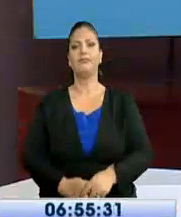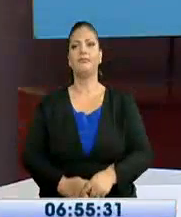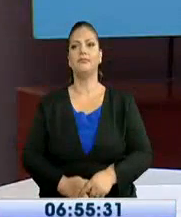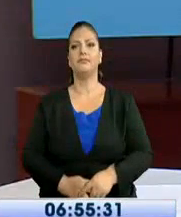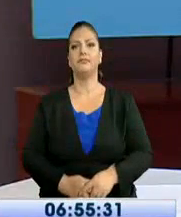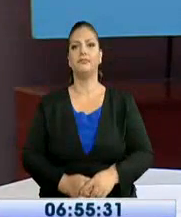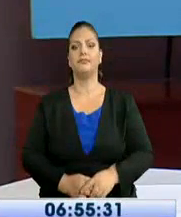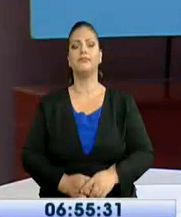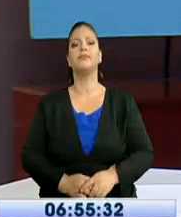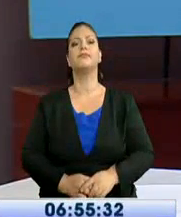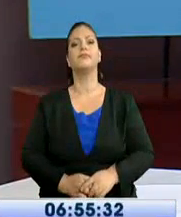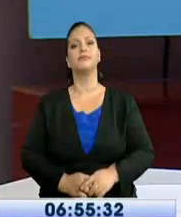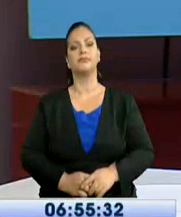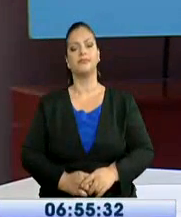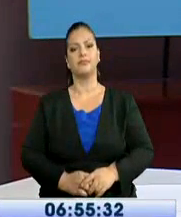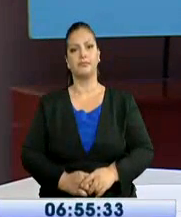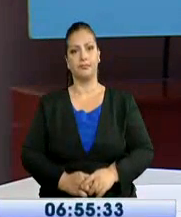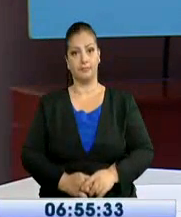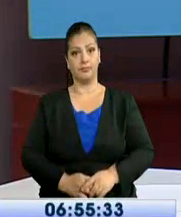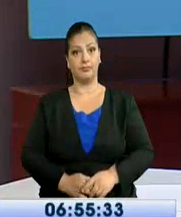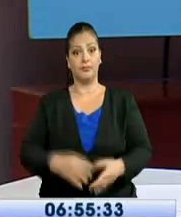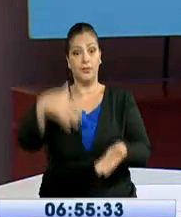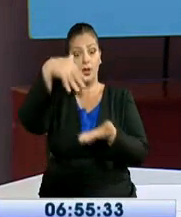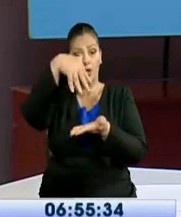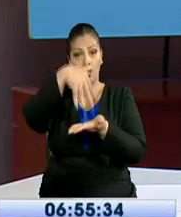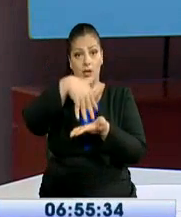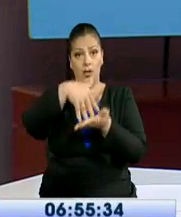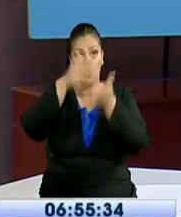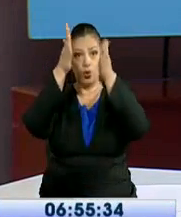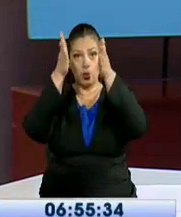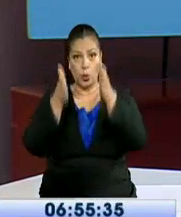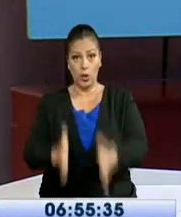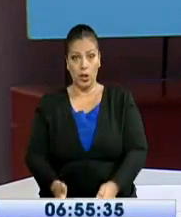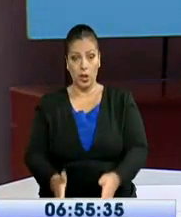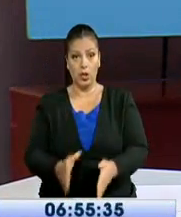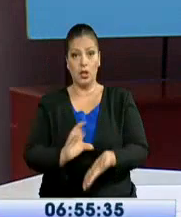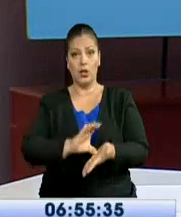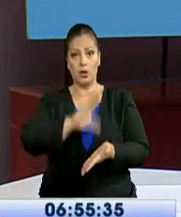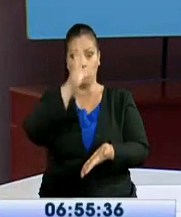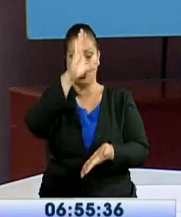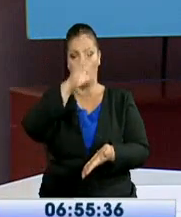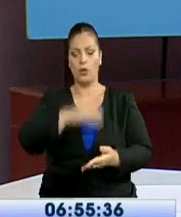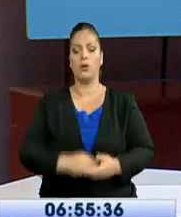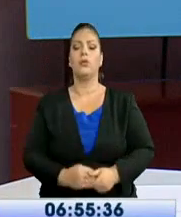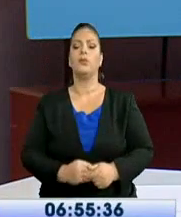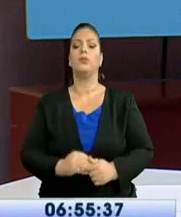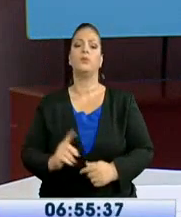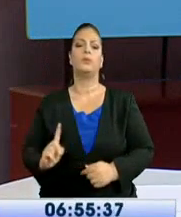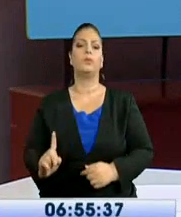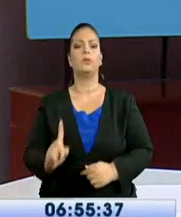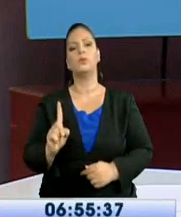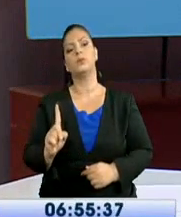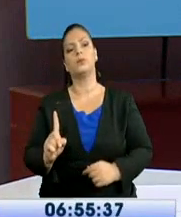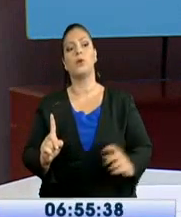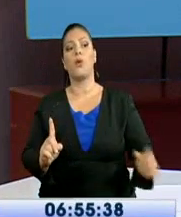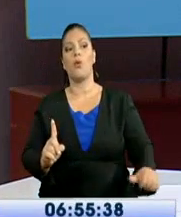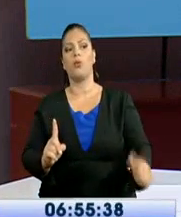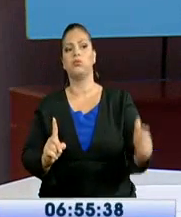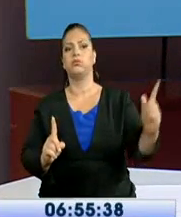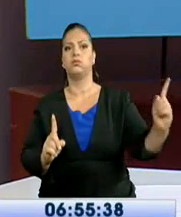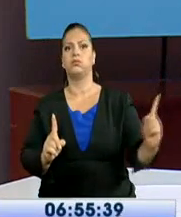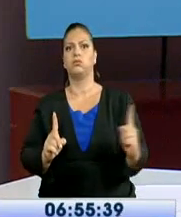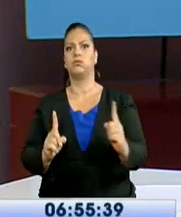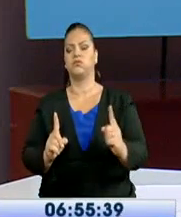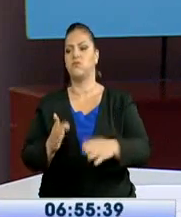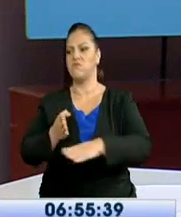Un estudiante de colegio fue herido con un arma blanca, esto por no dejarse robar. Miren ustedes, la policía